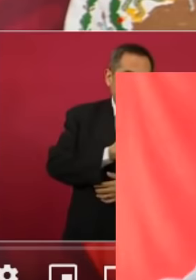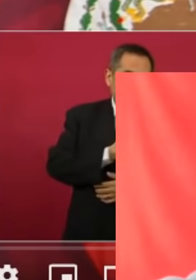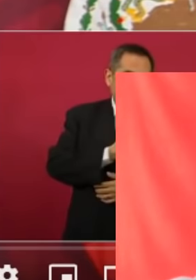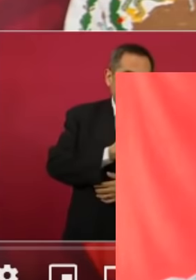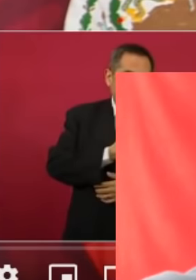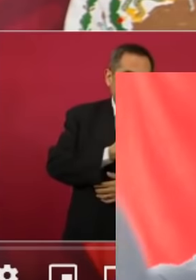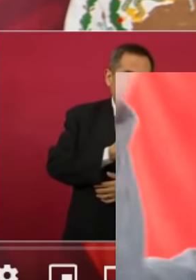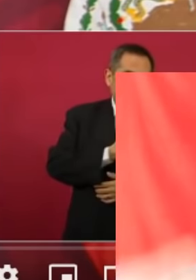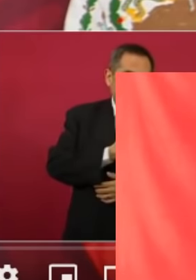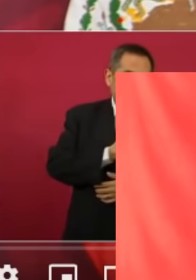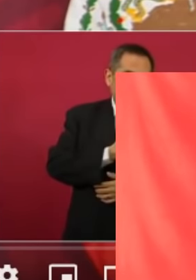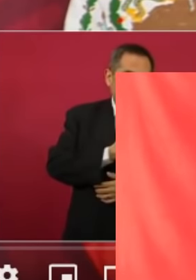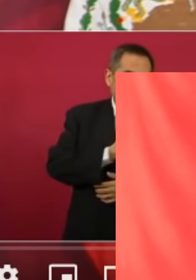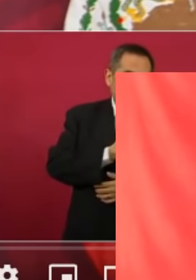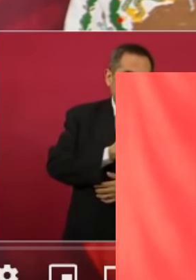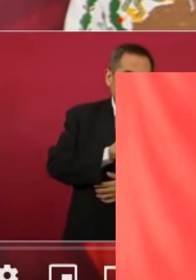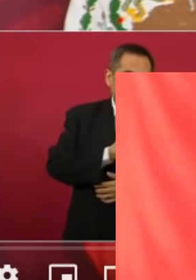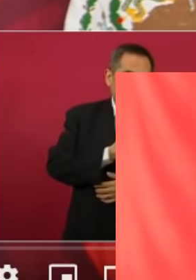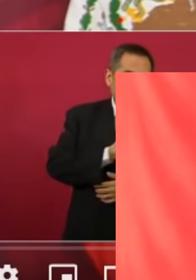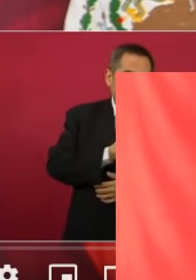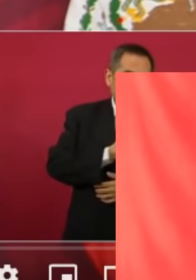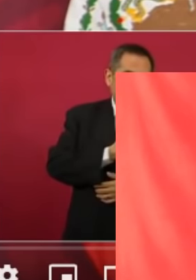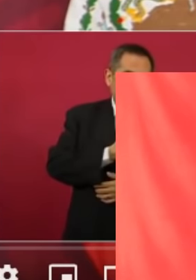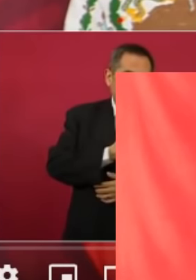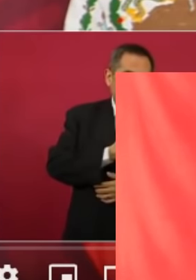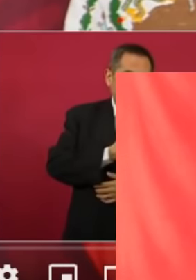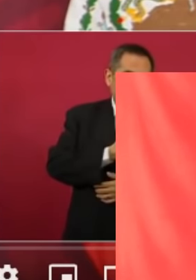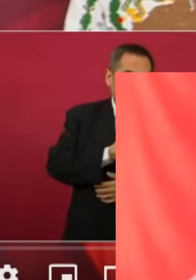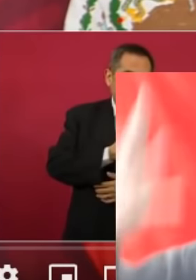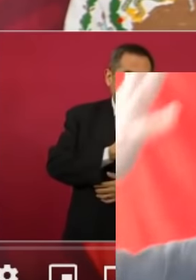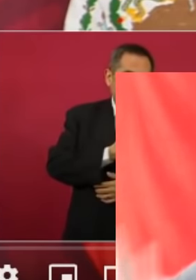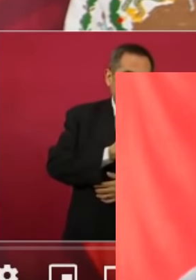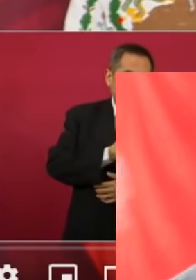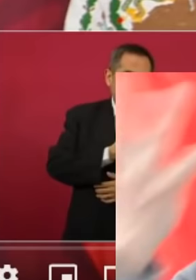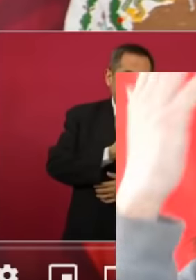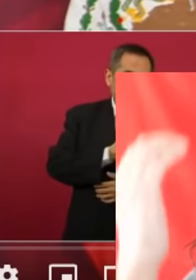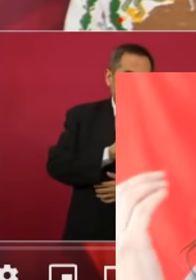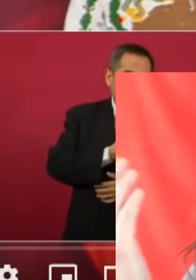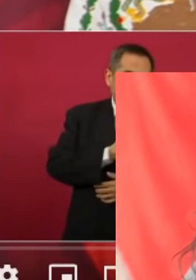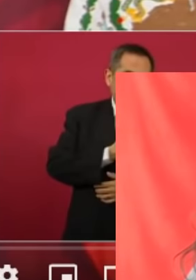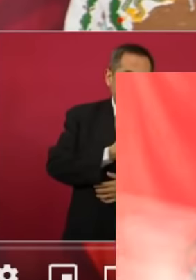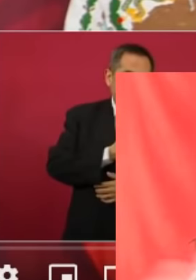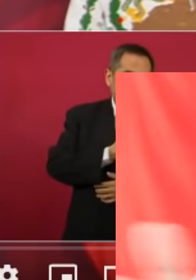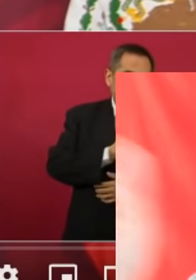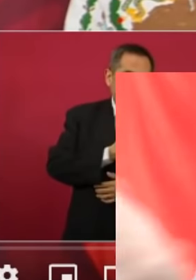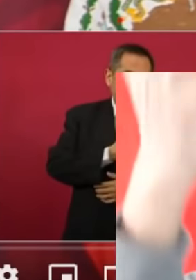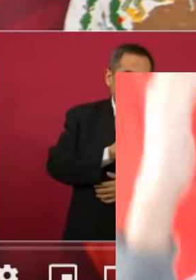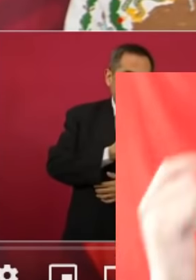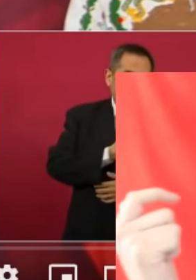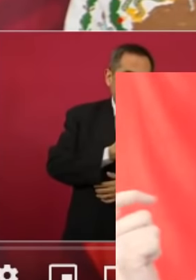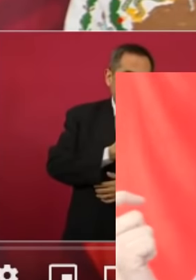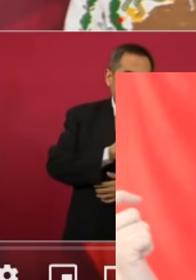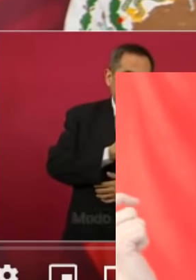Esos pechos fríos, luego, luego de que ya AMLO ya deja de pelear. Nah, sean pechos fríos, es lo que me caga de la 4T. Mucho pinche